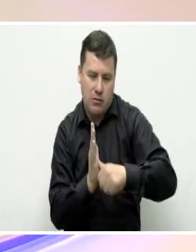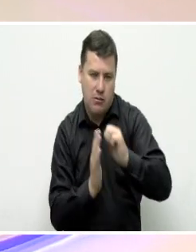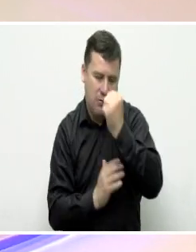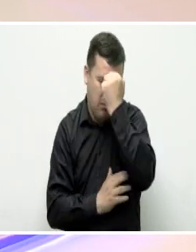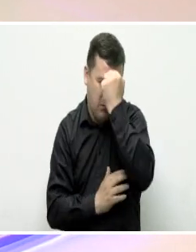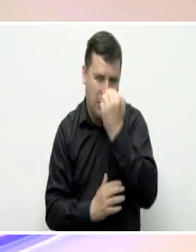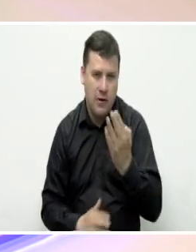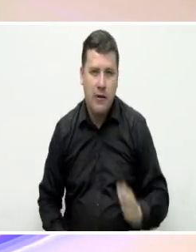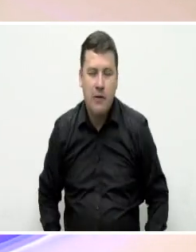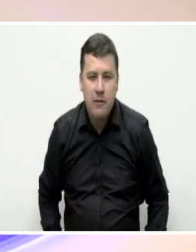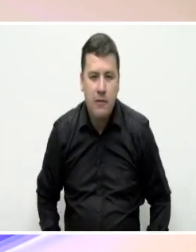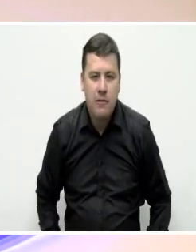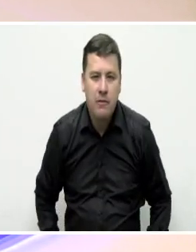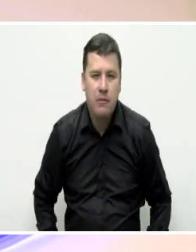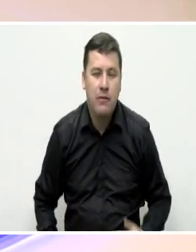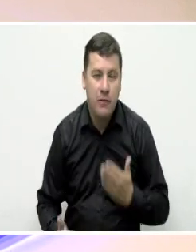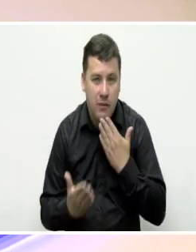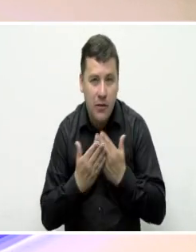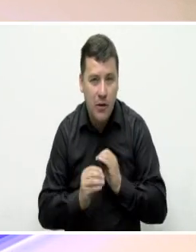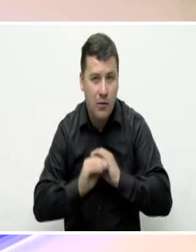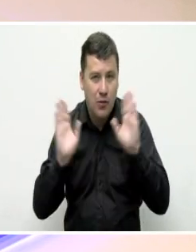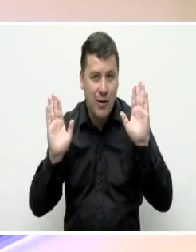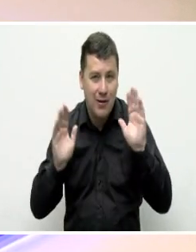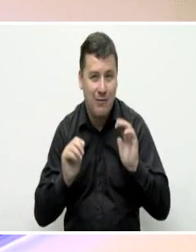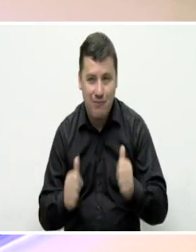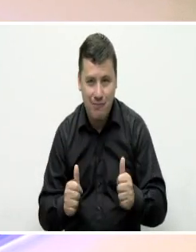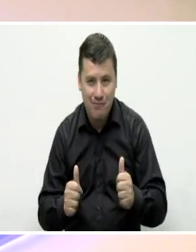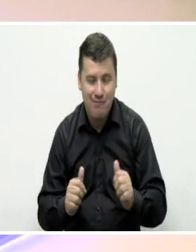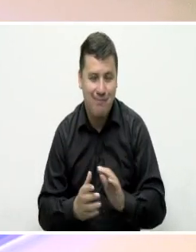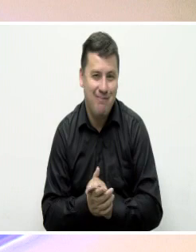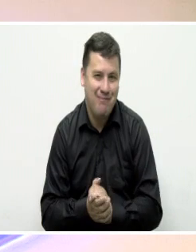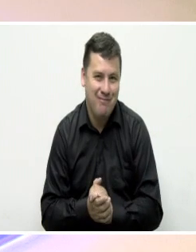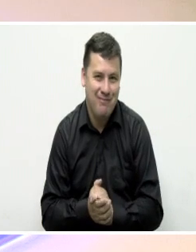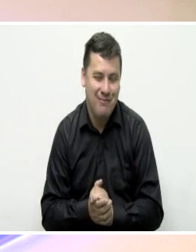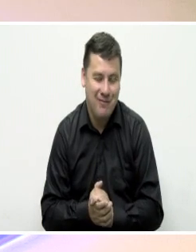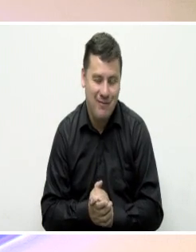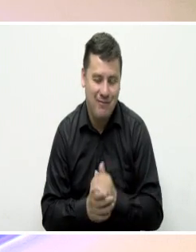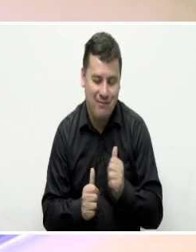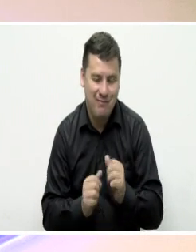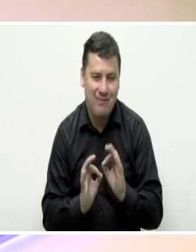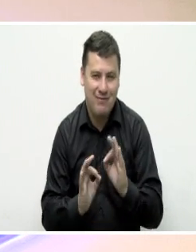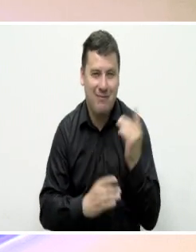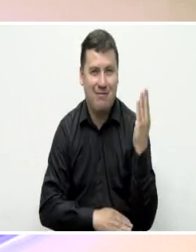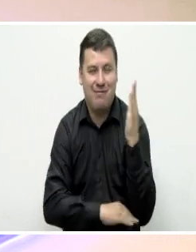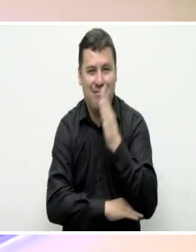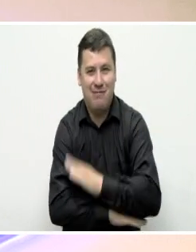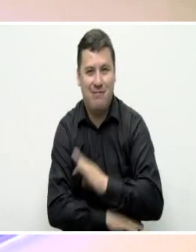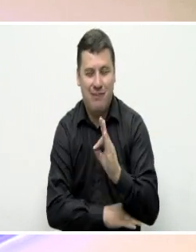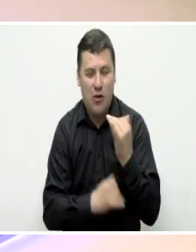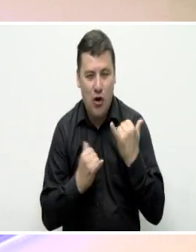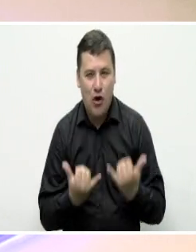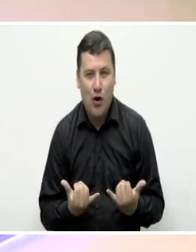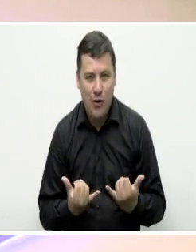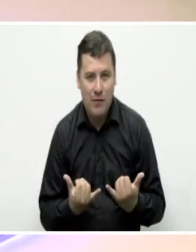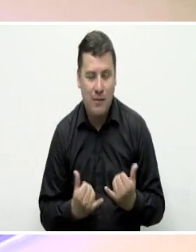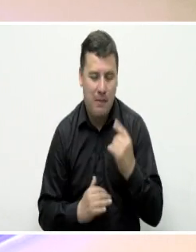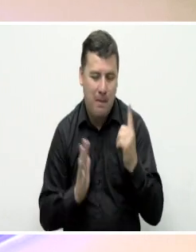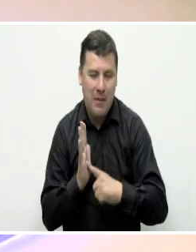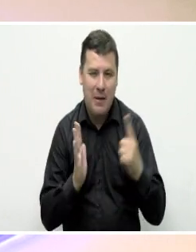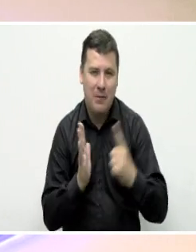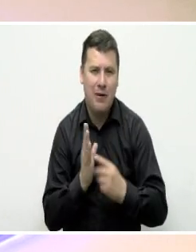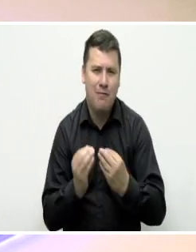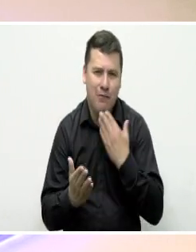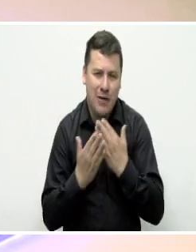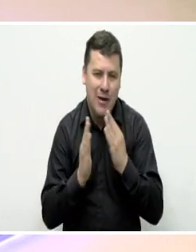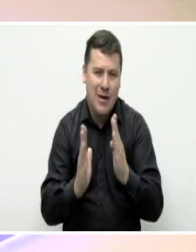Estado Civil. Muy buenos días todavía y que tengan una excelente jornada el día de hoy. Mil y mil gracias